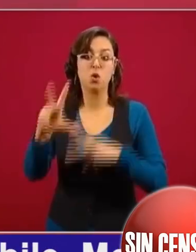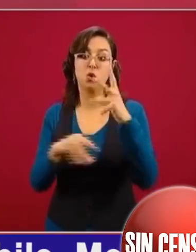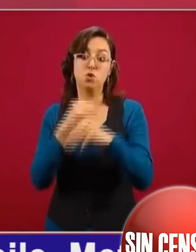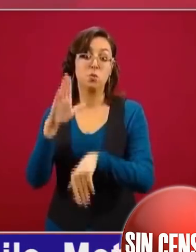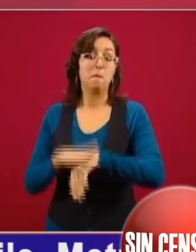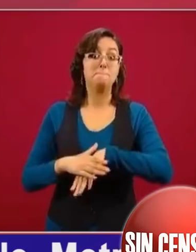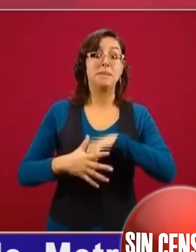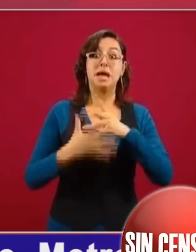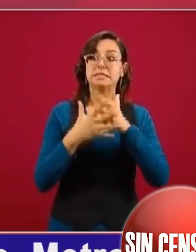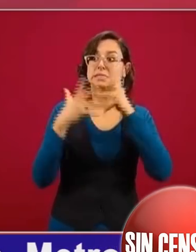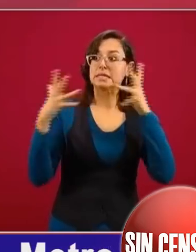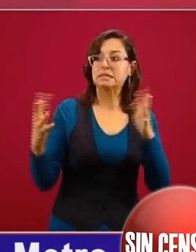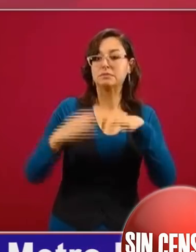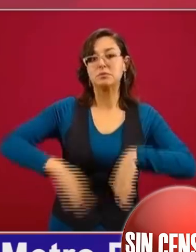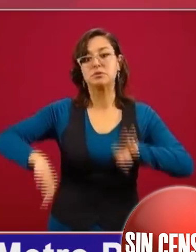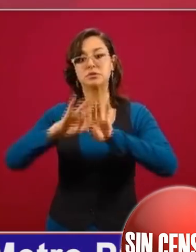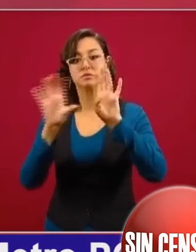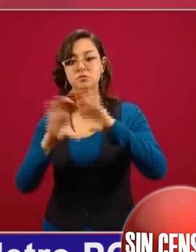mundo.